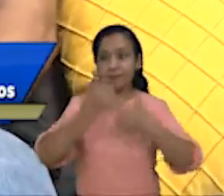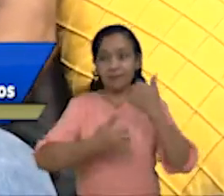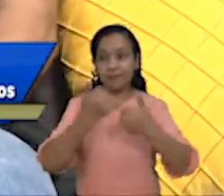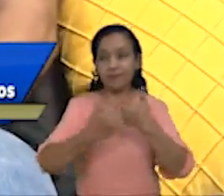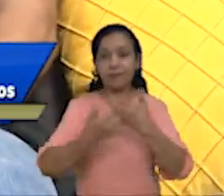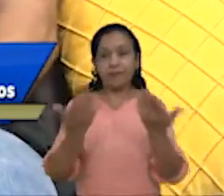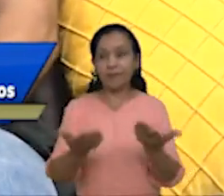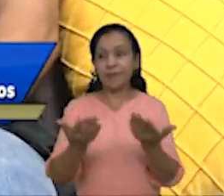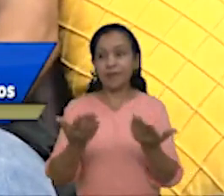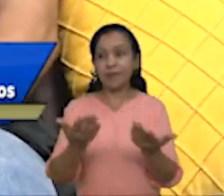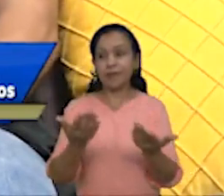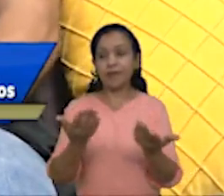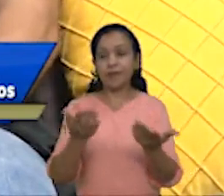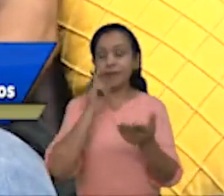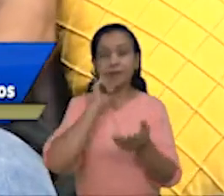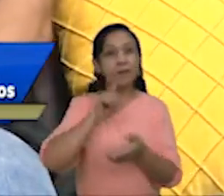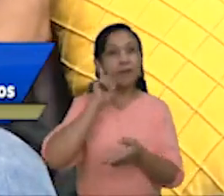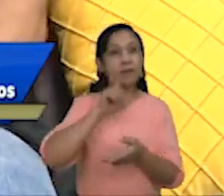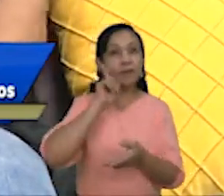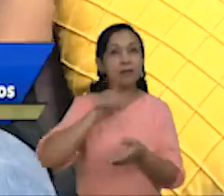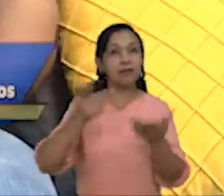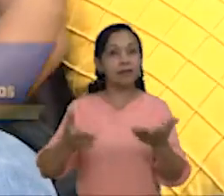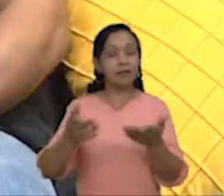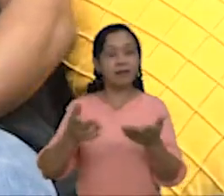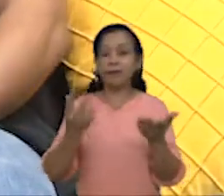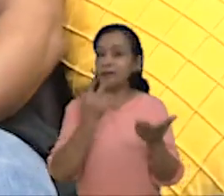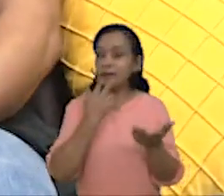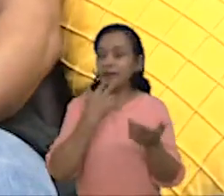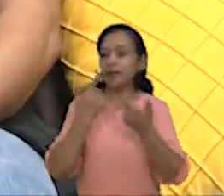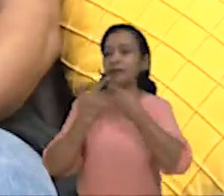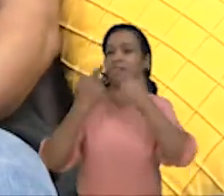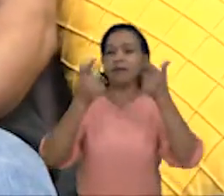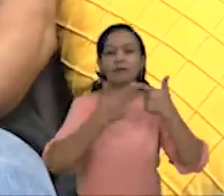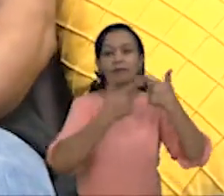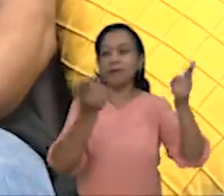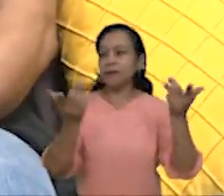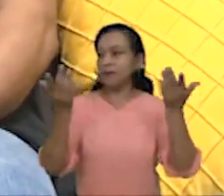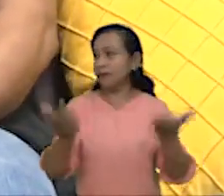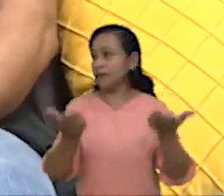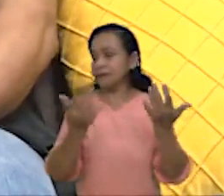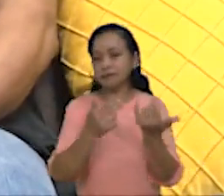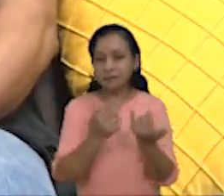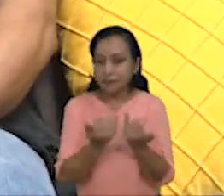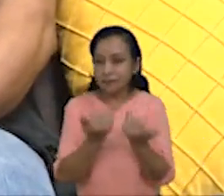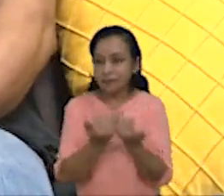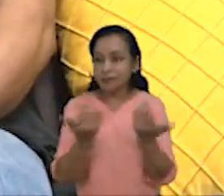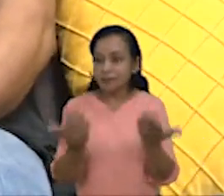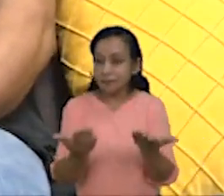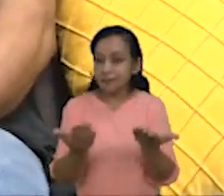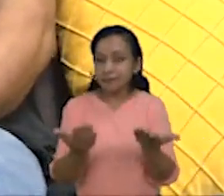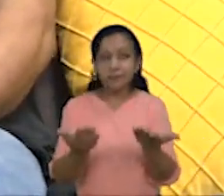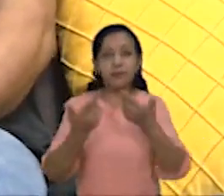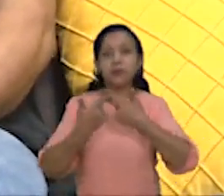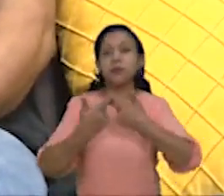país, también mienten y manipulan. Entonces, y dicen que no hay libertad de prensa. Entonces, ellos mismos se contradicen. Entonces, creo que